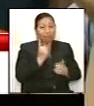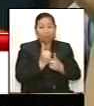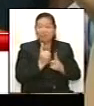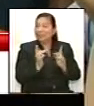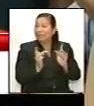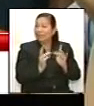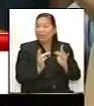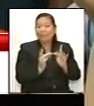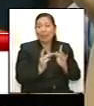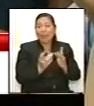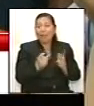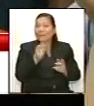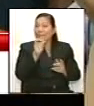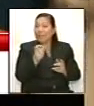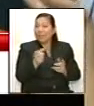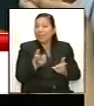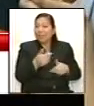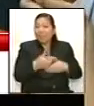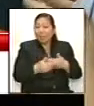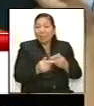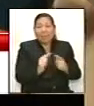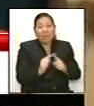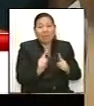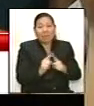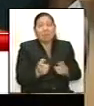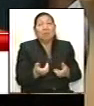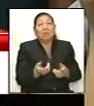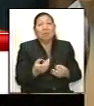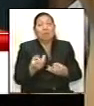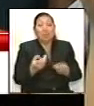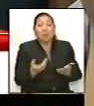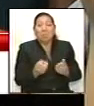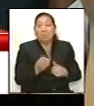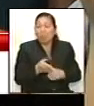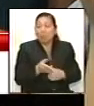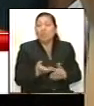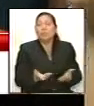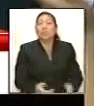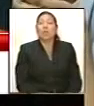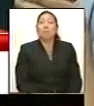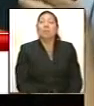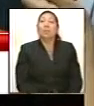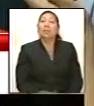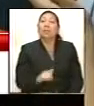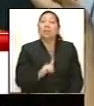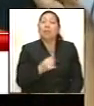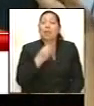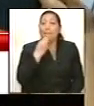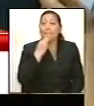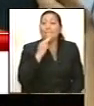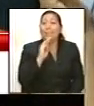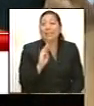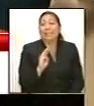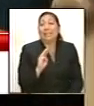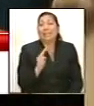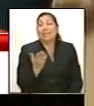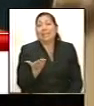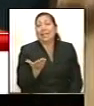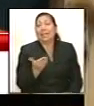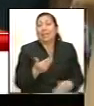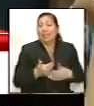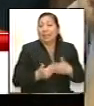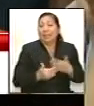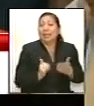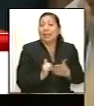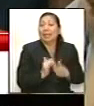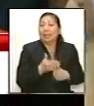identidad, en este caso de las personas que se generan diferentes cuentas y van con el mismo contexto, el mismo tipo de mensaje, normalmente nuestro procedimiento